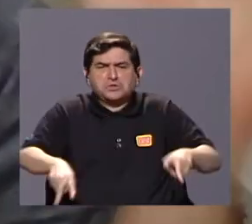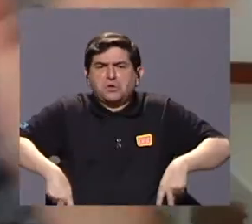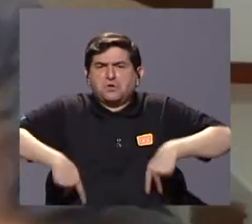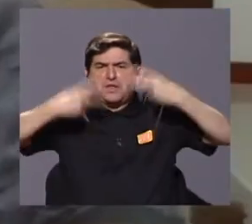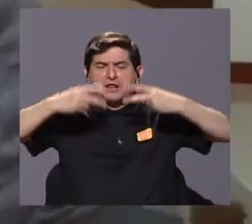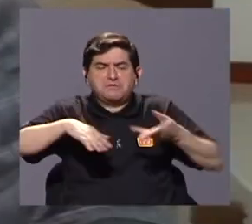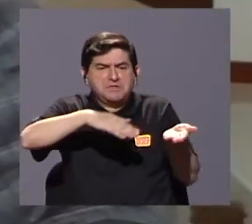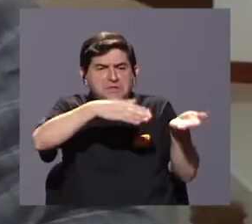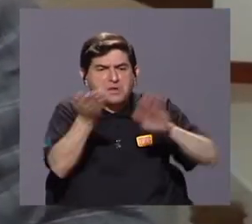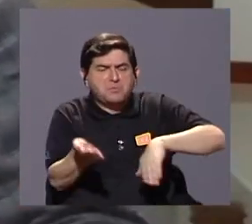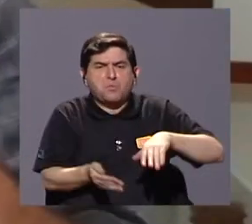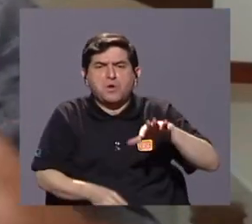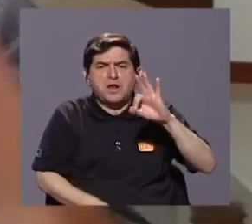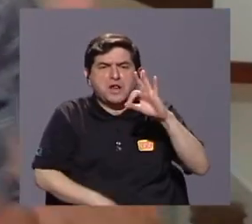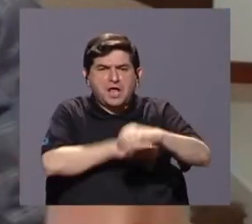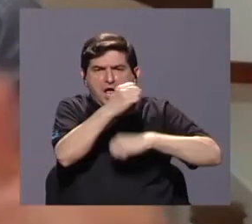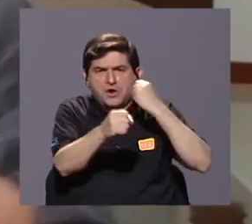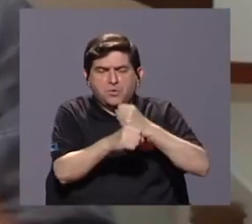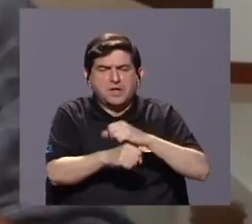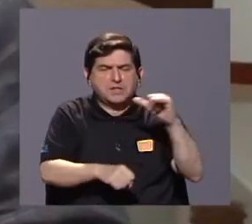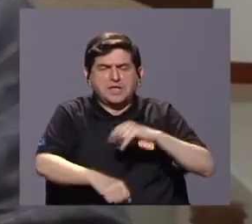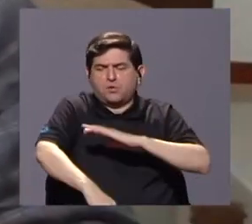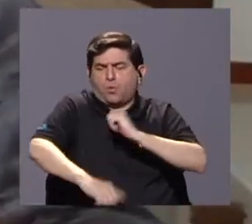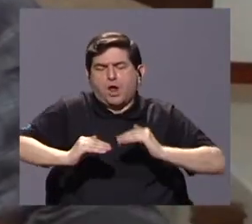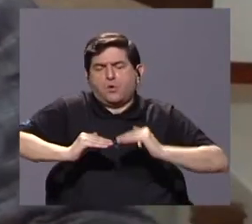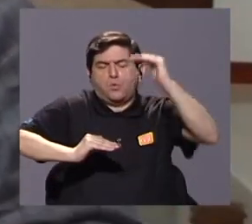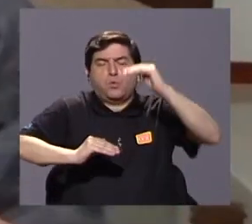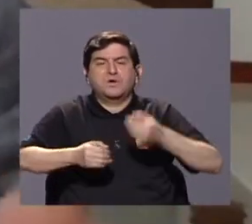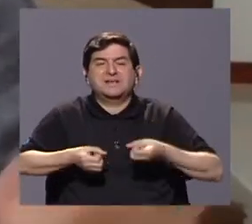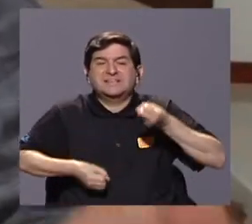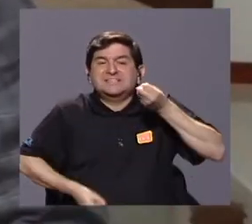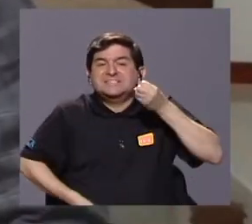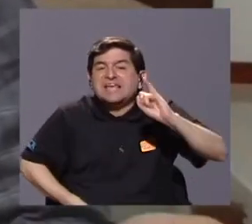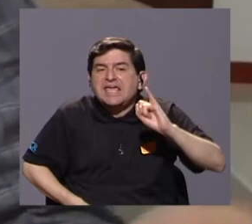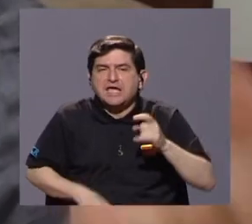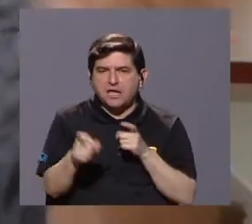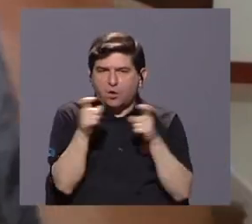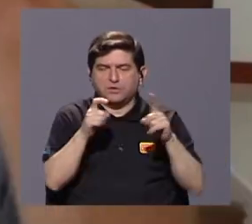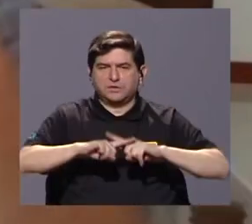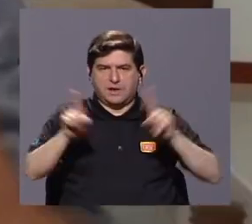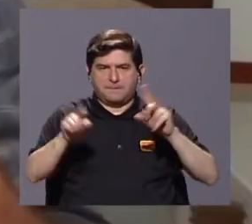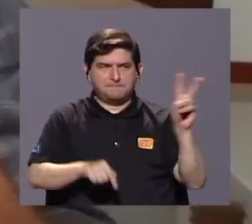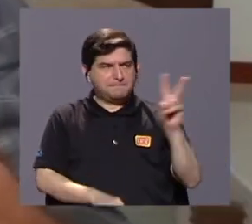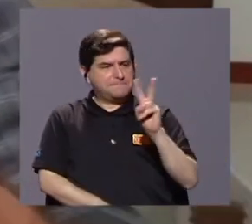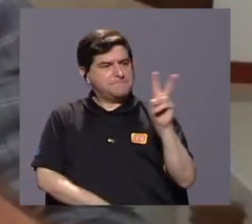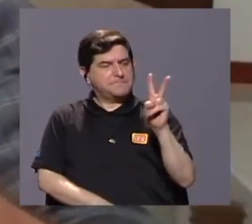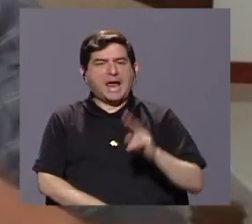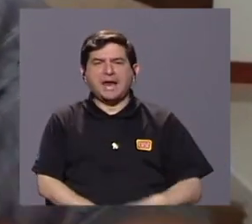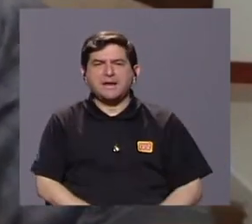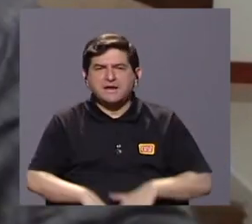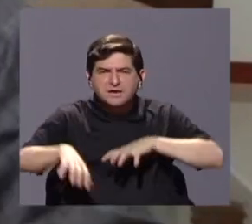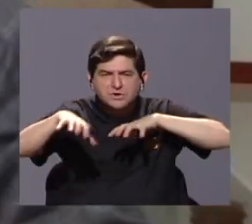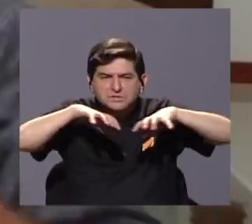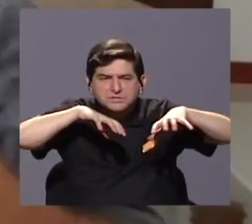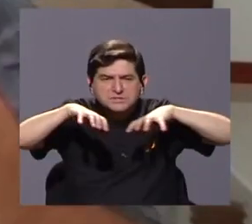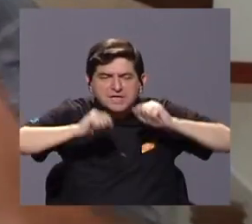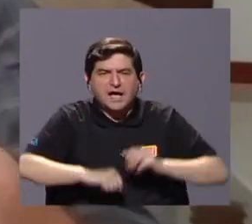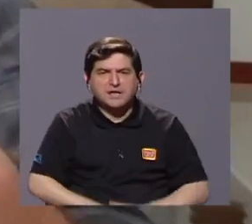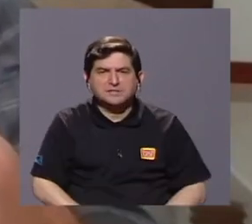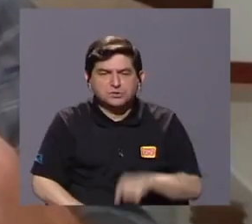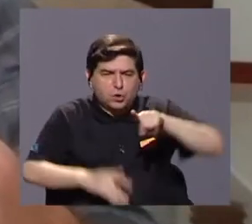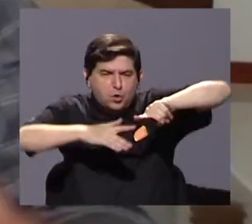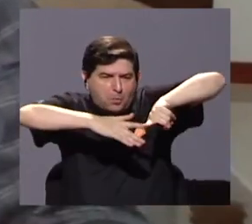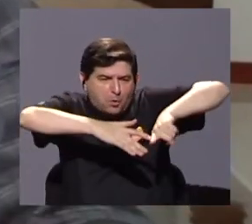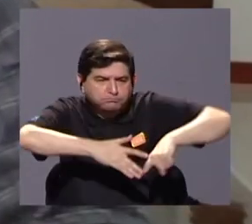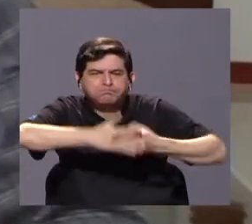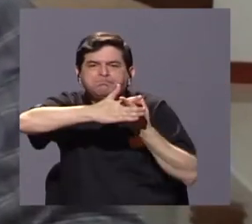a los 90 años. Un hipertenso igual, mientras esté controlado. Pero este virus viene y actúa como un